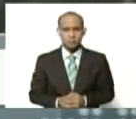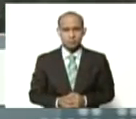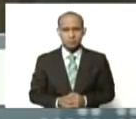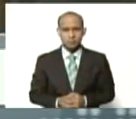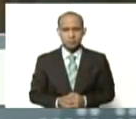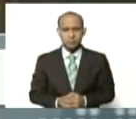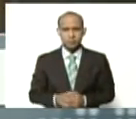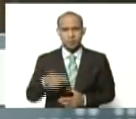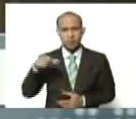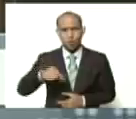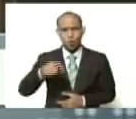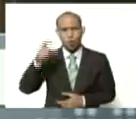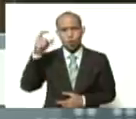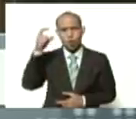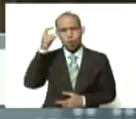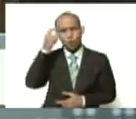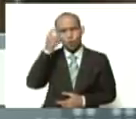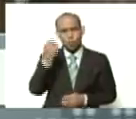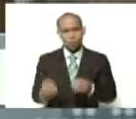Hoy se va a estrenar